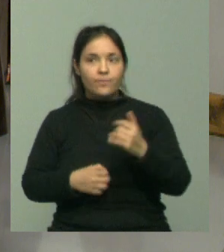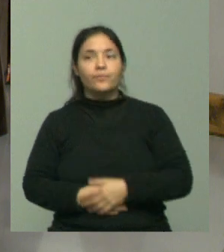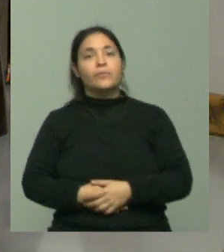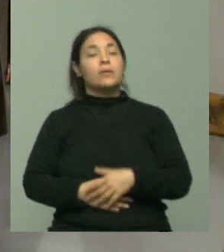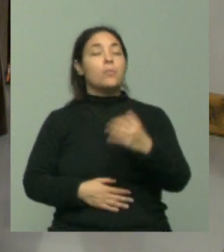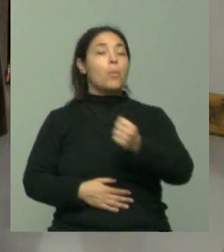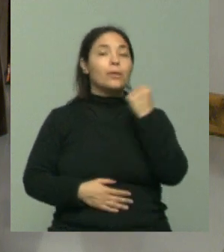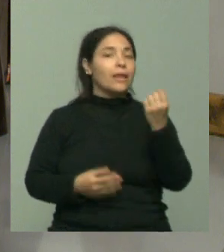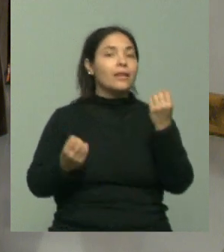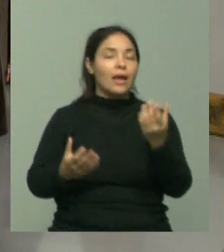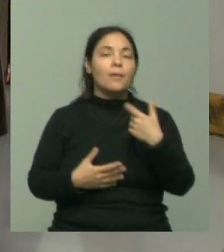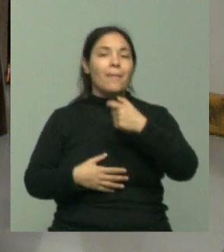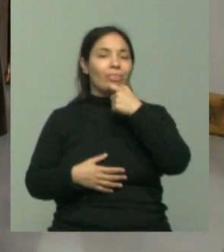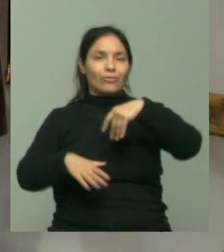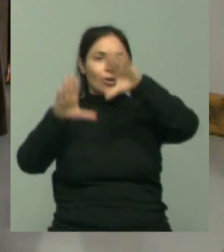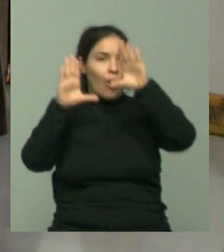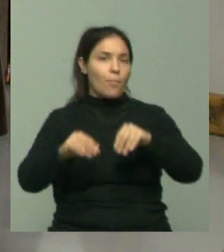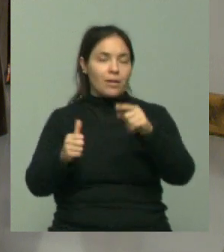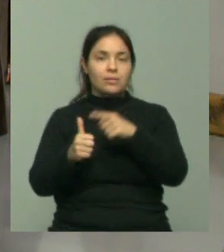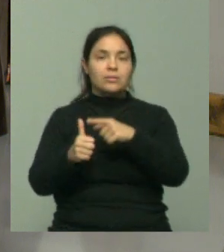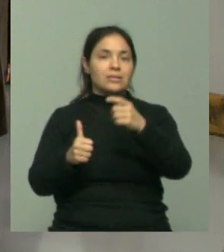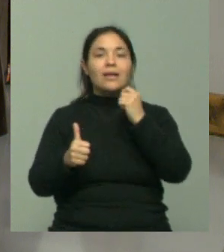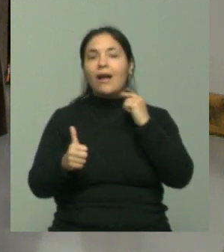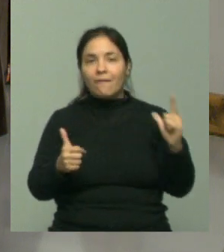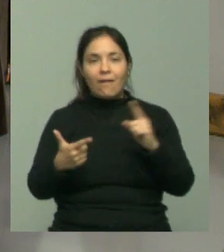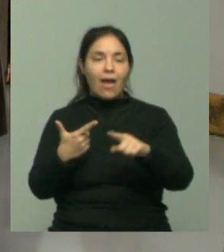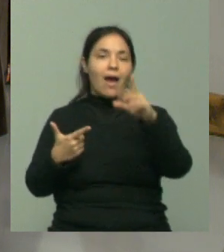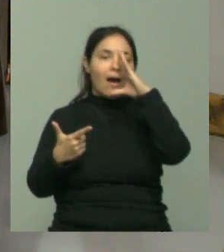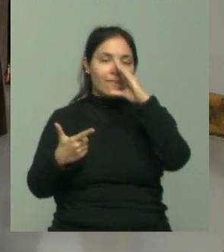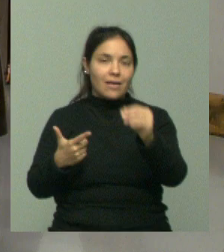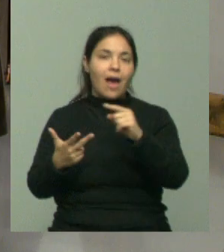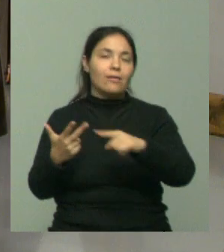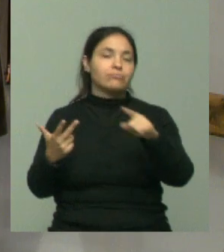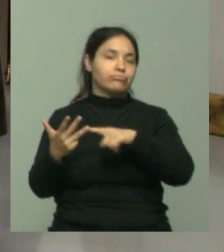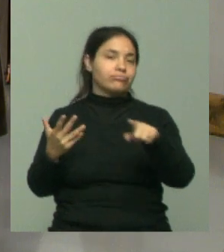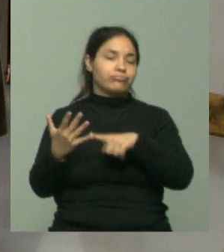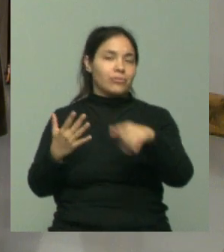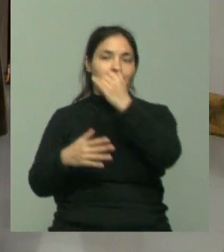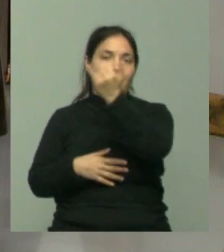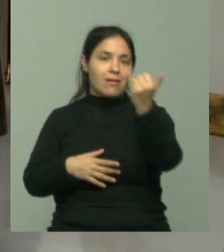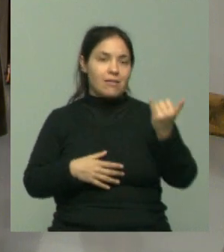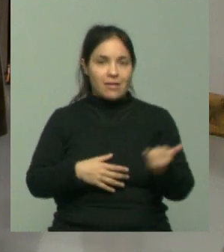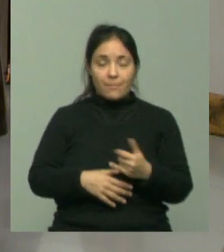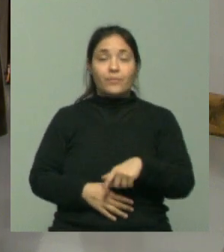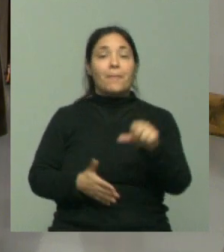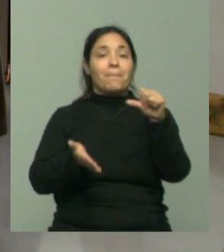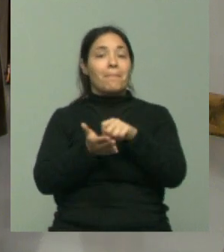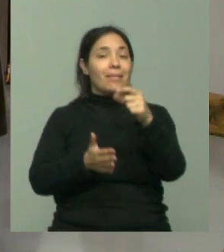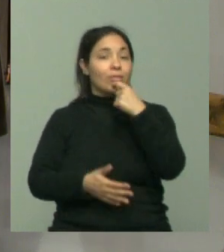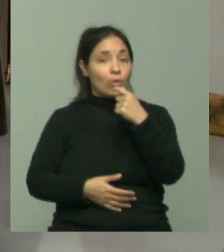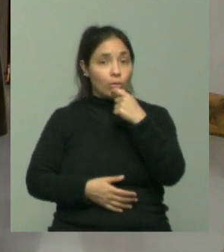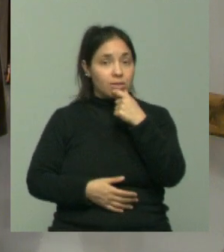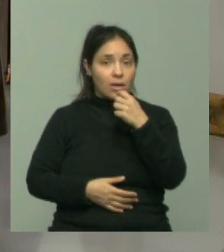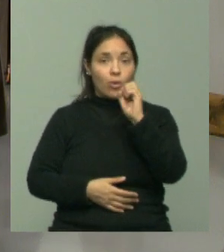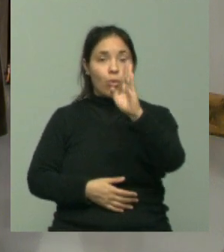la provincia. O sea, hay gente de San Rafael, Alvear. Es sumamente federal, digamos. Claro. Y en el Gran Mendoza, clubes,